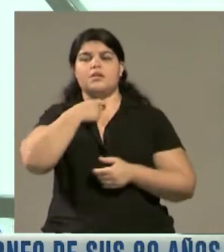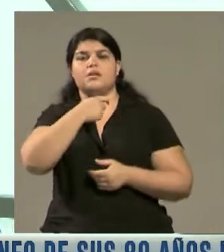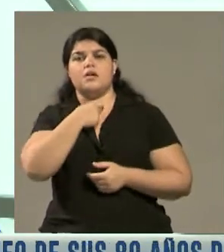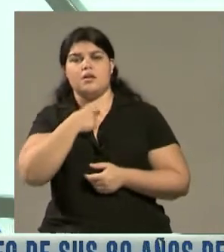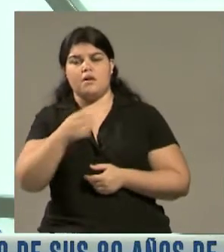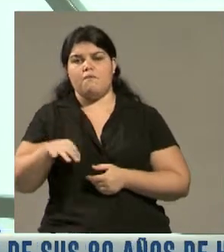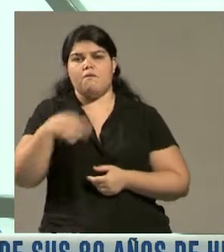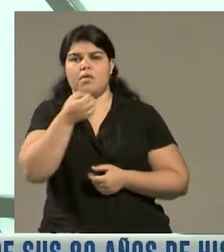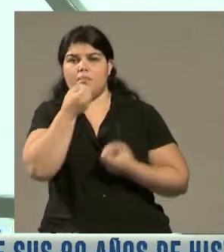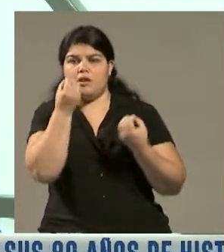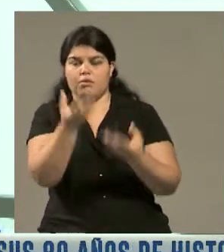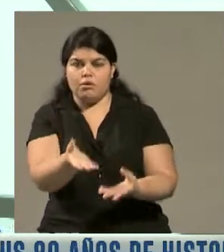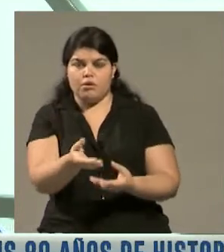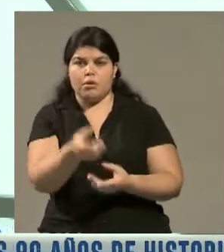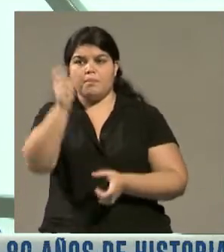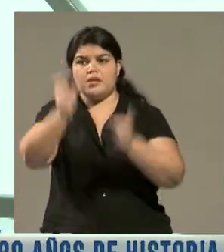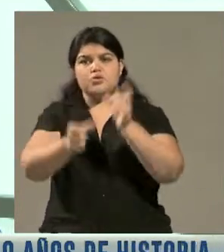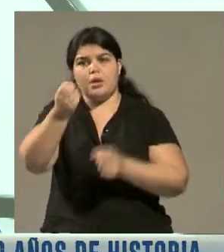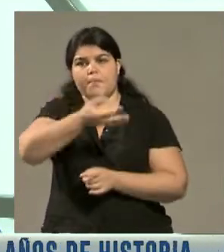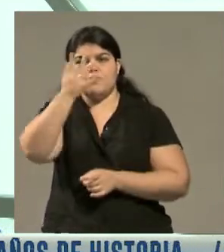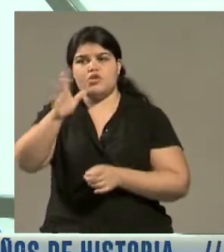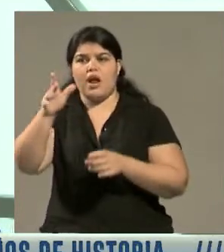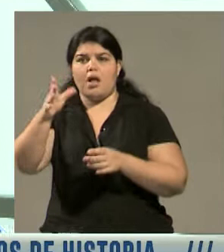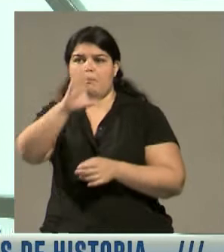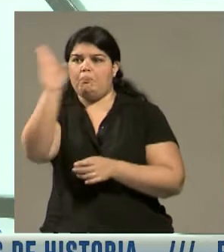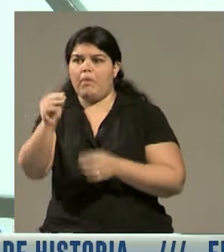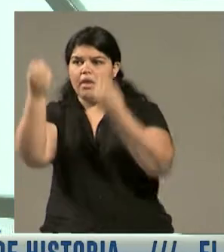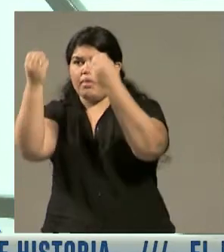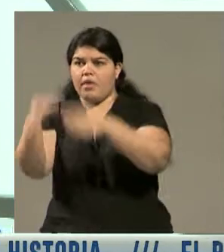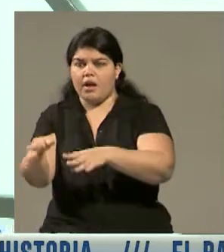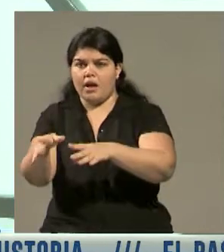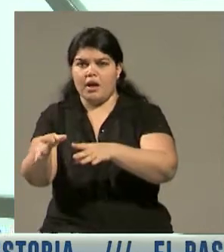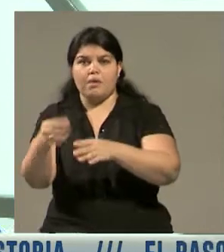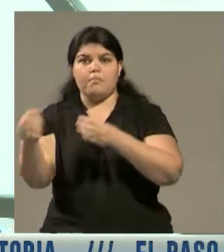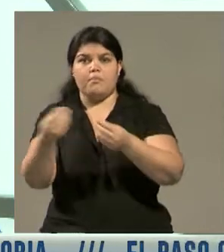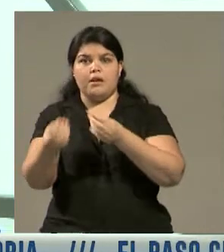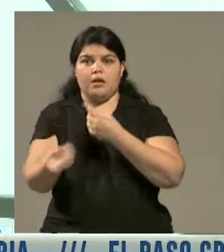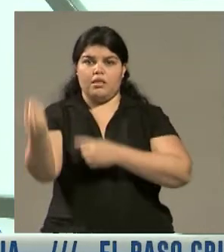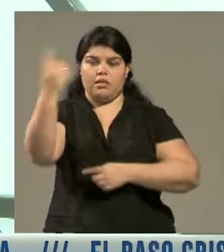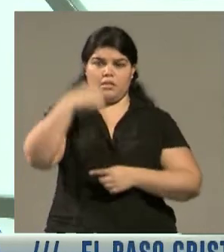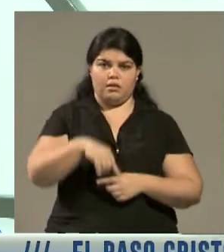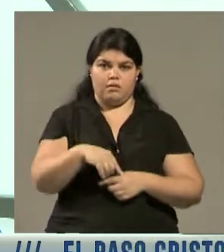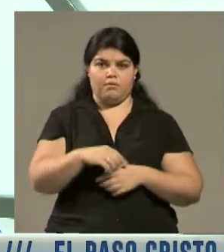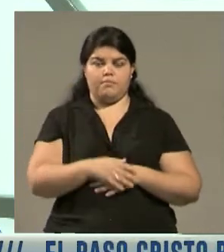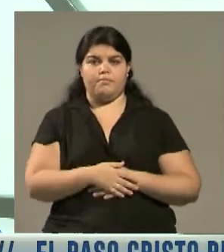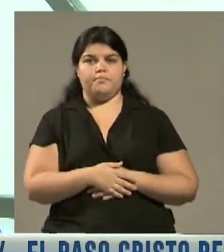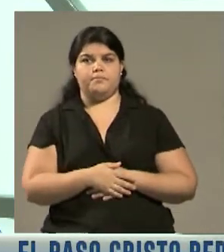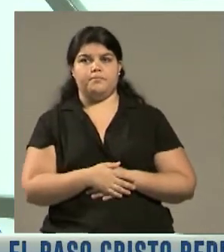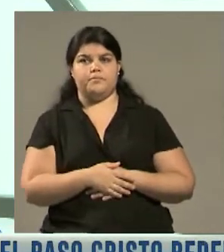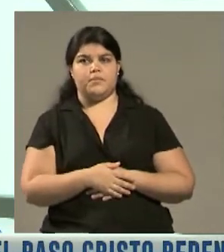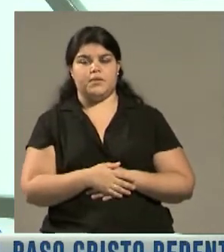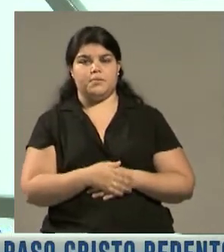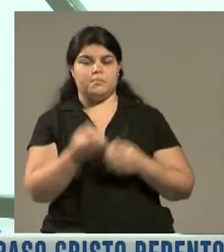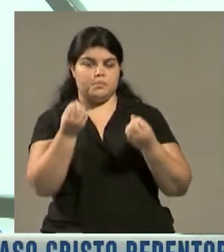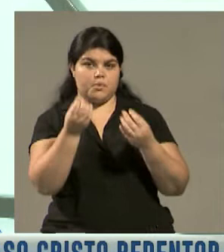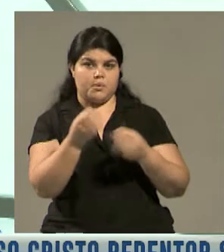profesionales que dejan su país para tratar de reinsertarse en Argentina. Bien, vamos